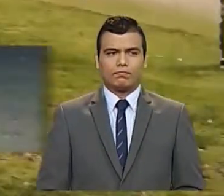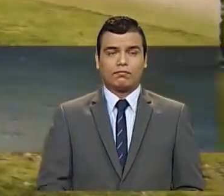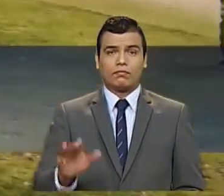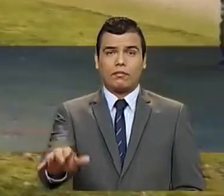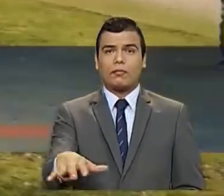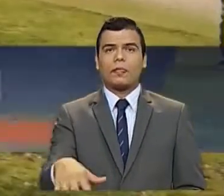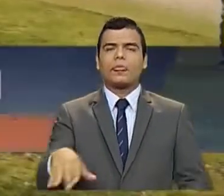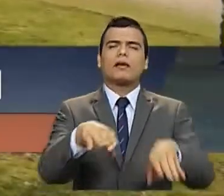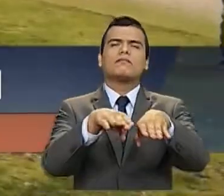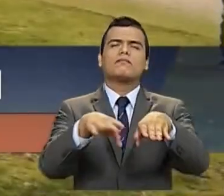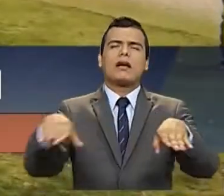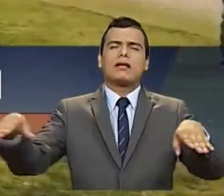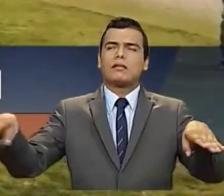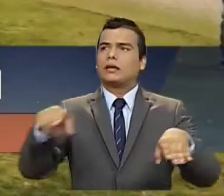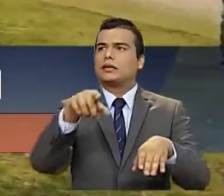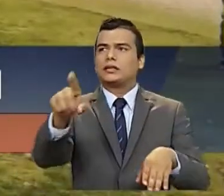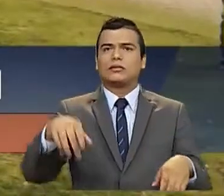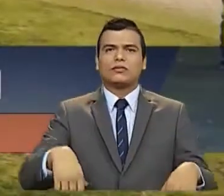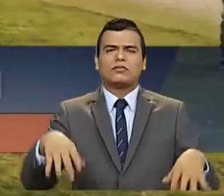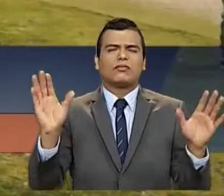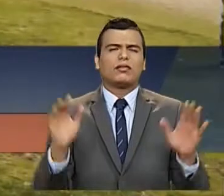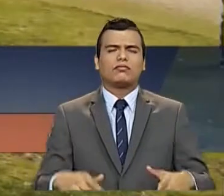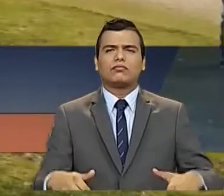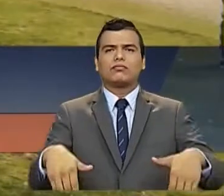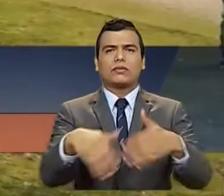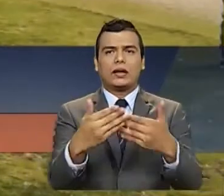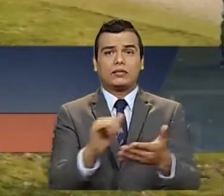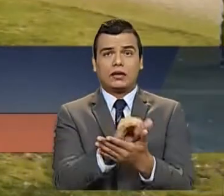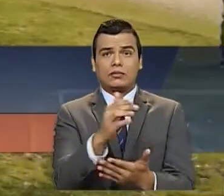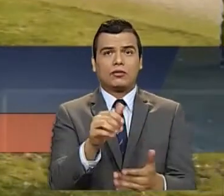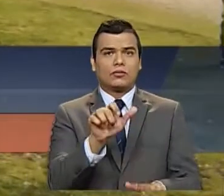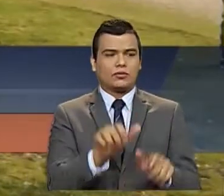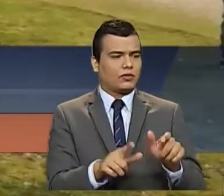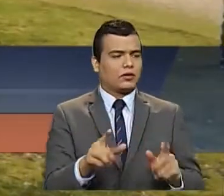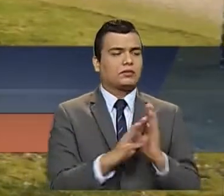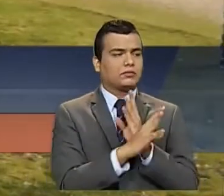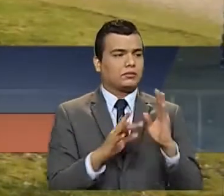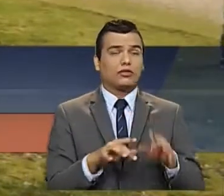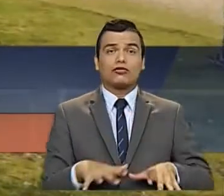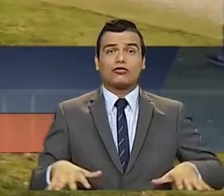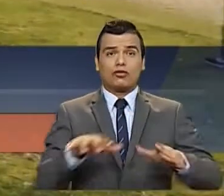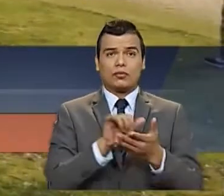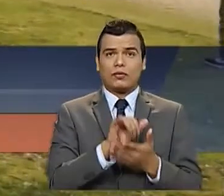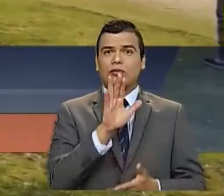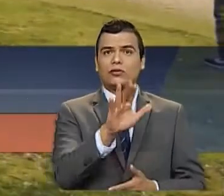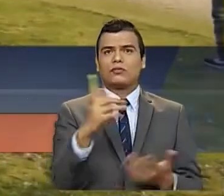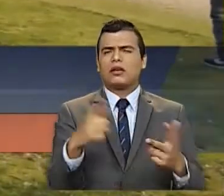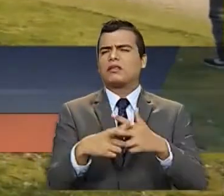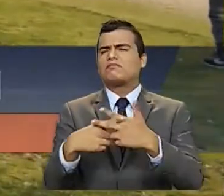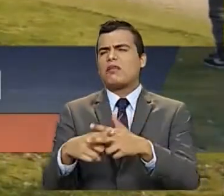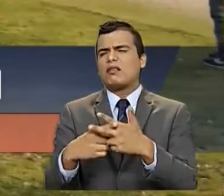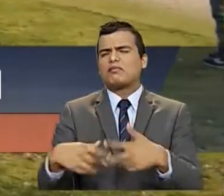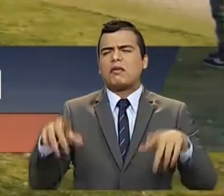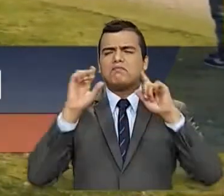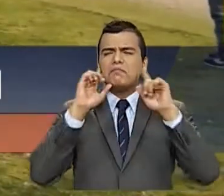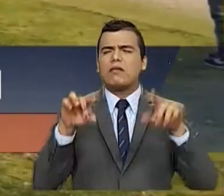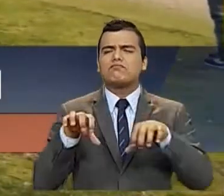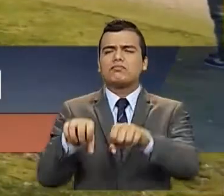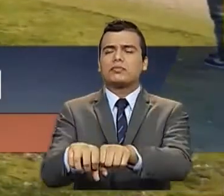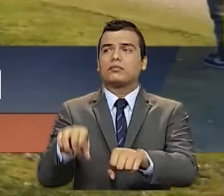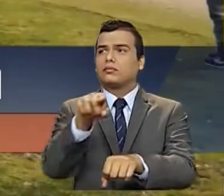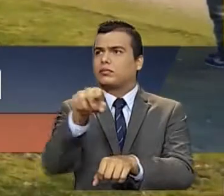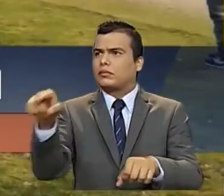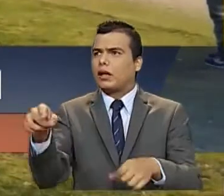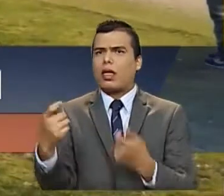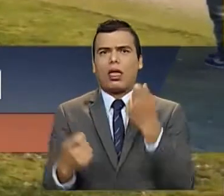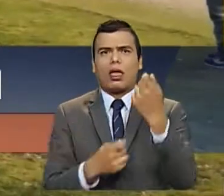parqueo indiscriminado y la utilización de los andenes en algunos barrios y zonas céntricas de la ciudad como talleres de mecánica, hoy por hoy es el dolor de